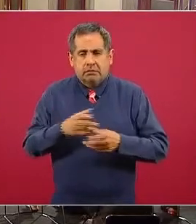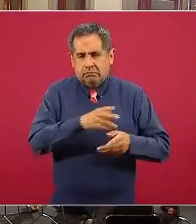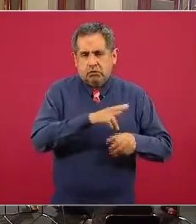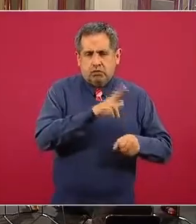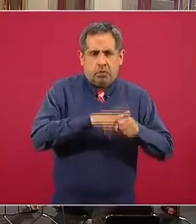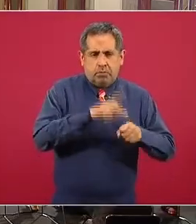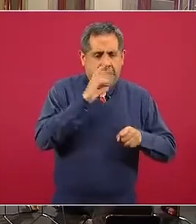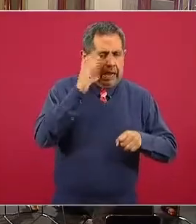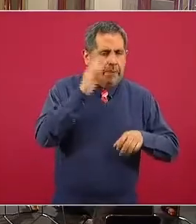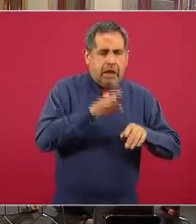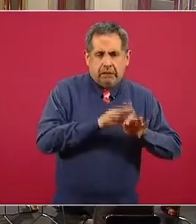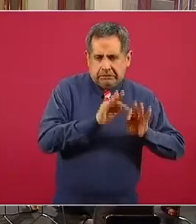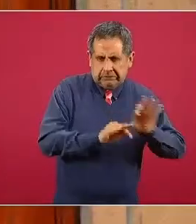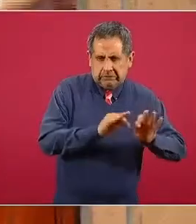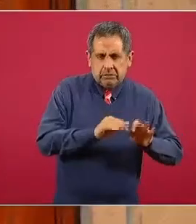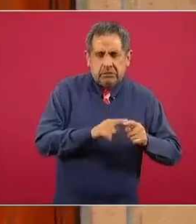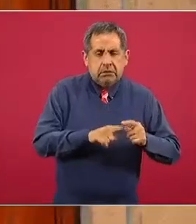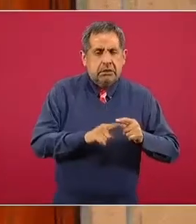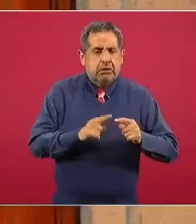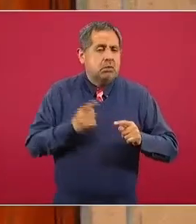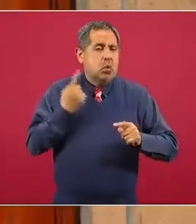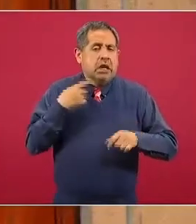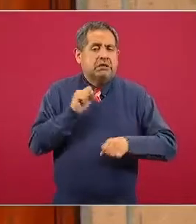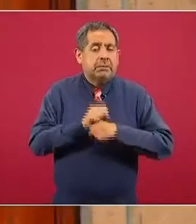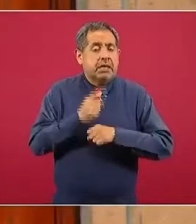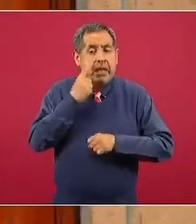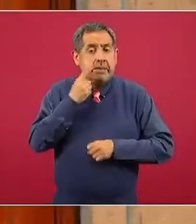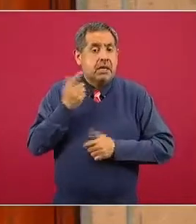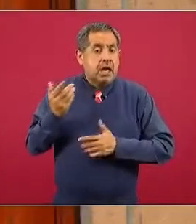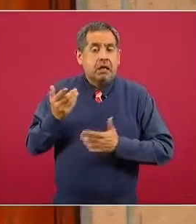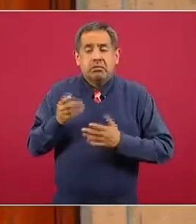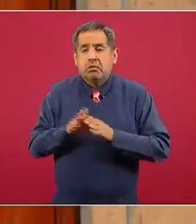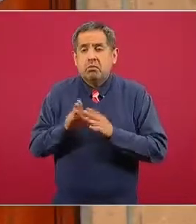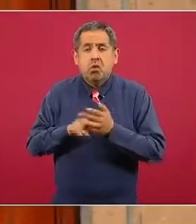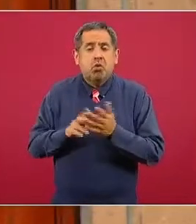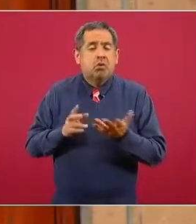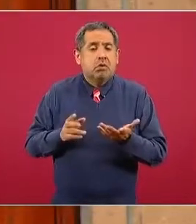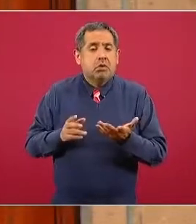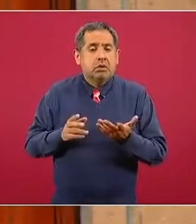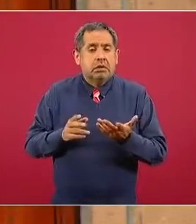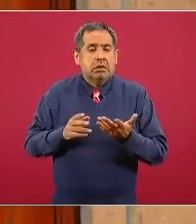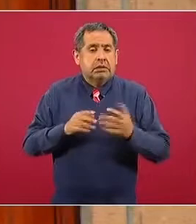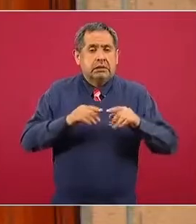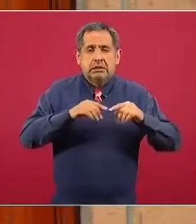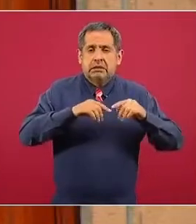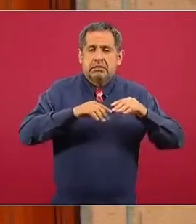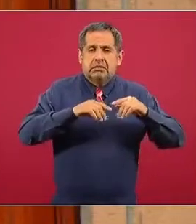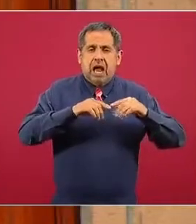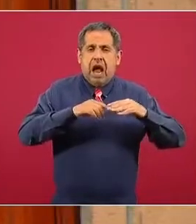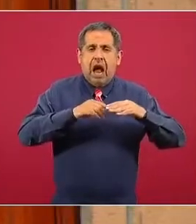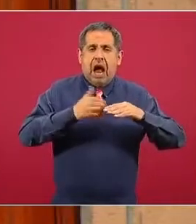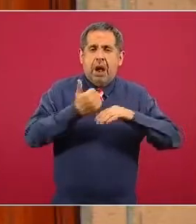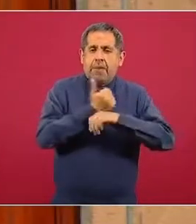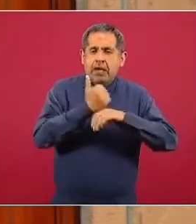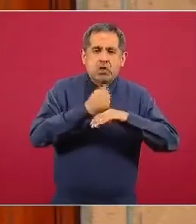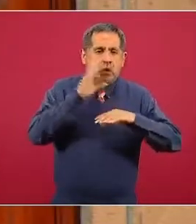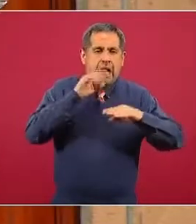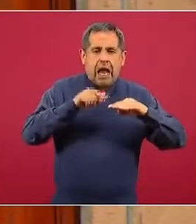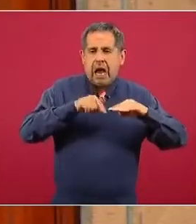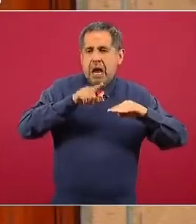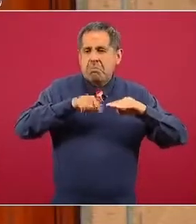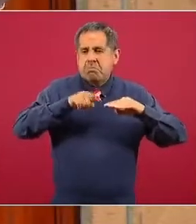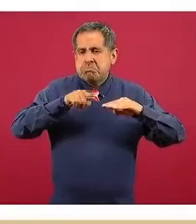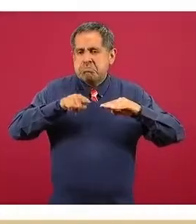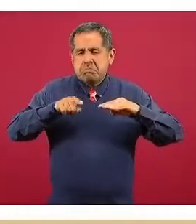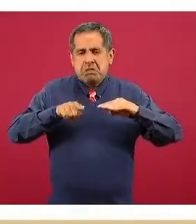naranja, prácticamente en la última semana. Había estado, de hecho, yendo prácticamente en un borderline entre amarillo y naranja desde ya